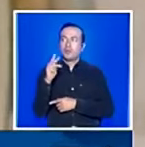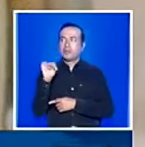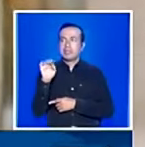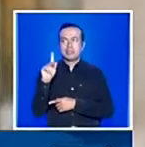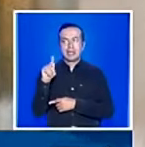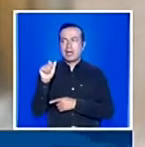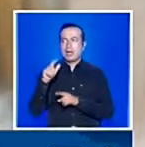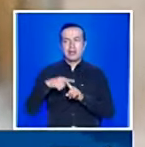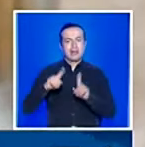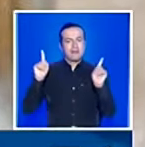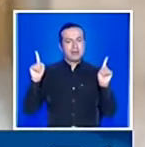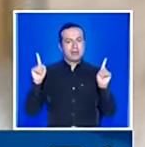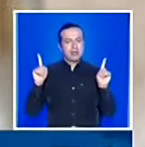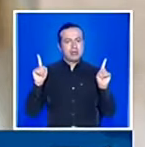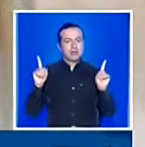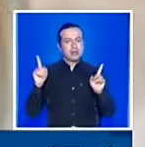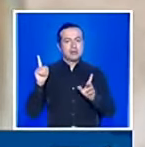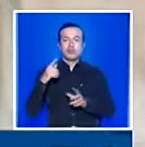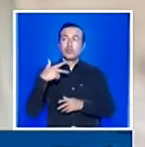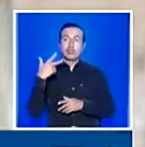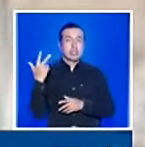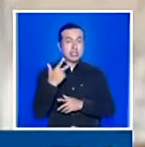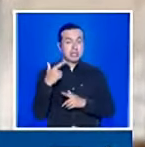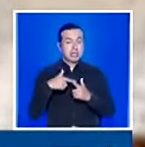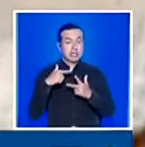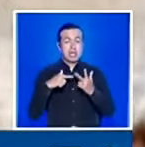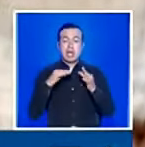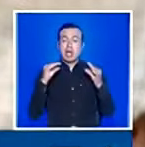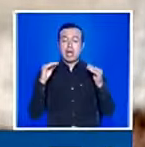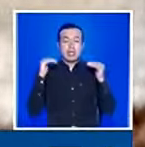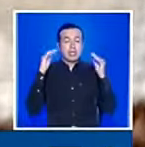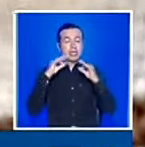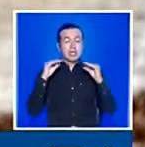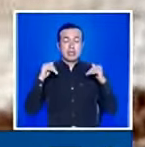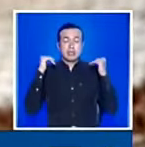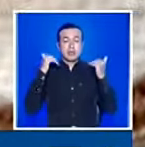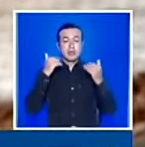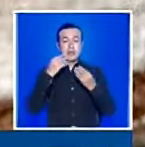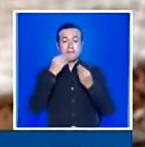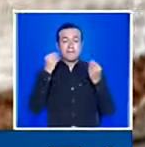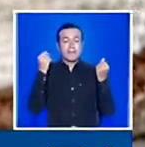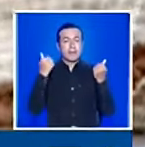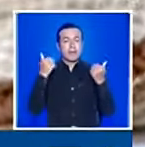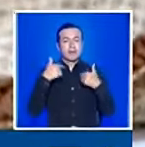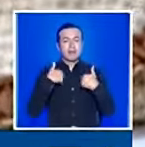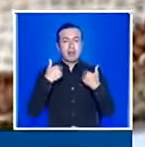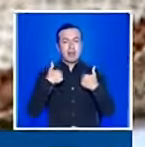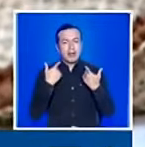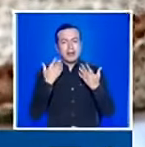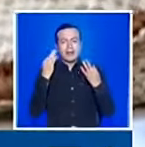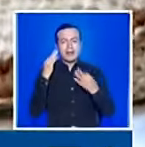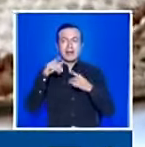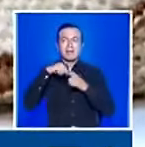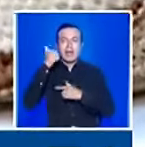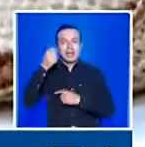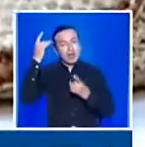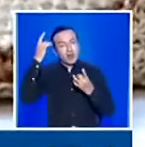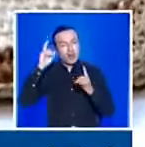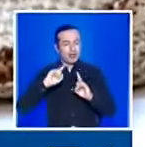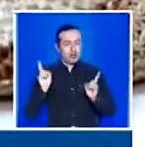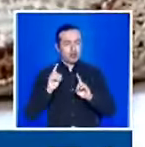Por supuesto. Y, en fin, y al ser un triple destilado también es un alcohol de excelente calidad que te da un efecto súper alegre, no te da un chuchaqui feo al otro día. Entonces, se